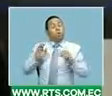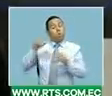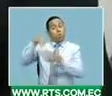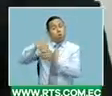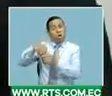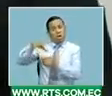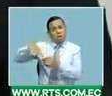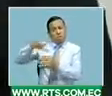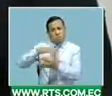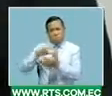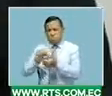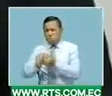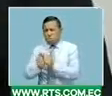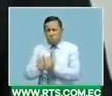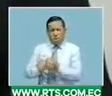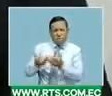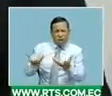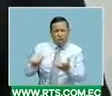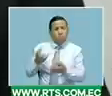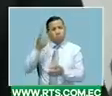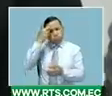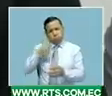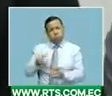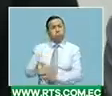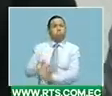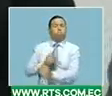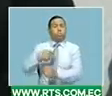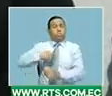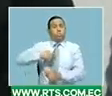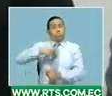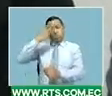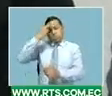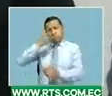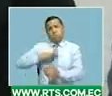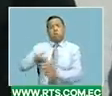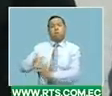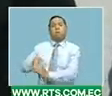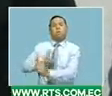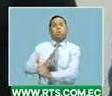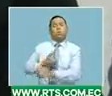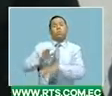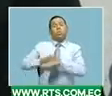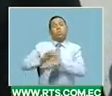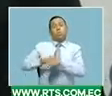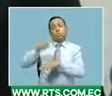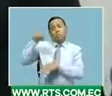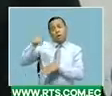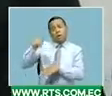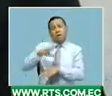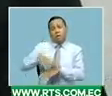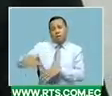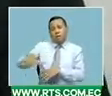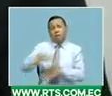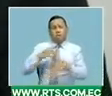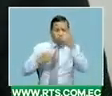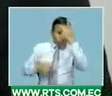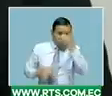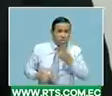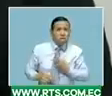intendencia. Bueno, el motivo principal de mi renuncia es voluntad propia, pues no, voluntad propia por